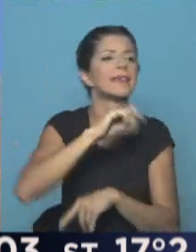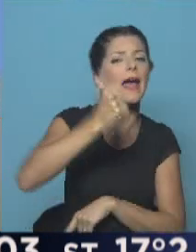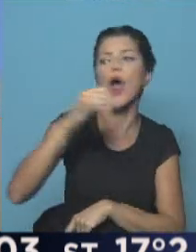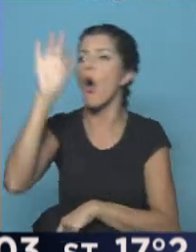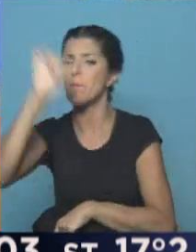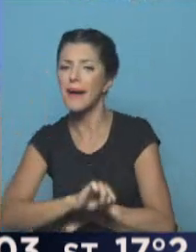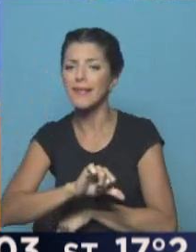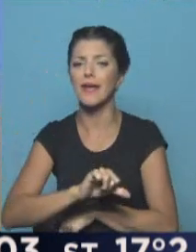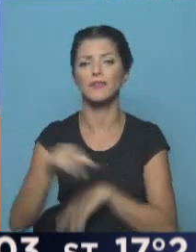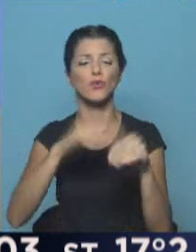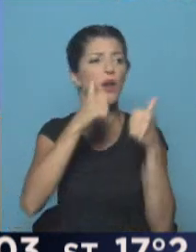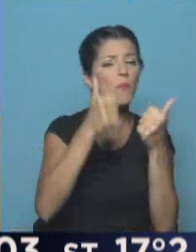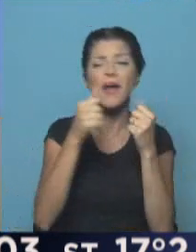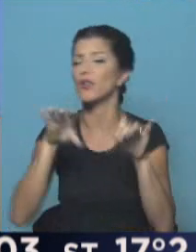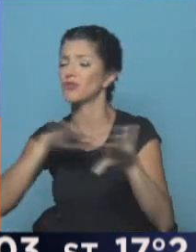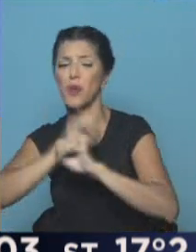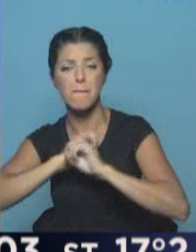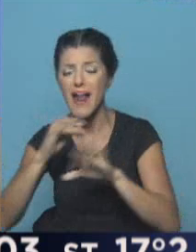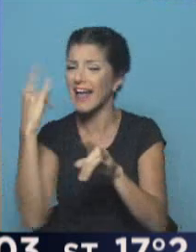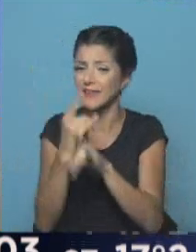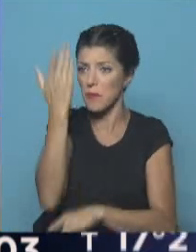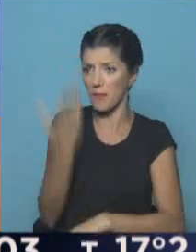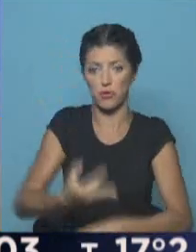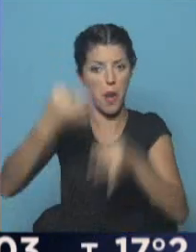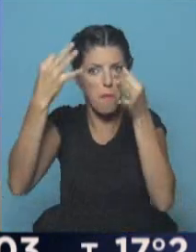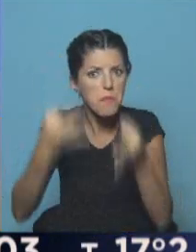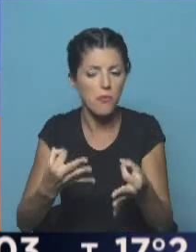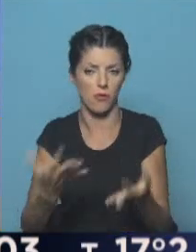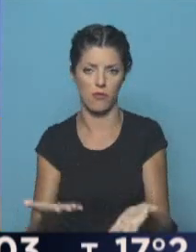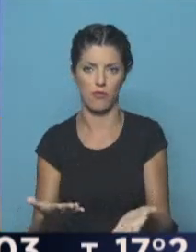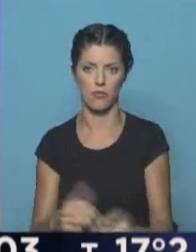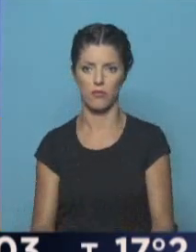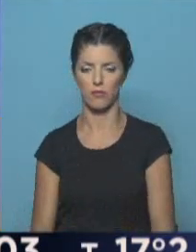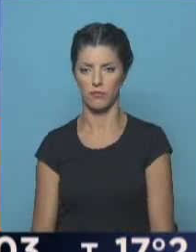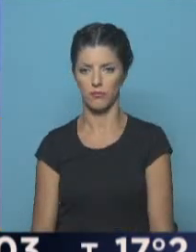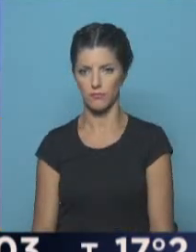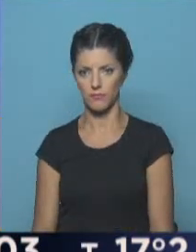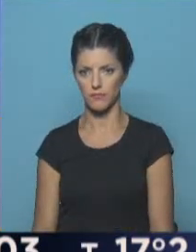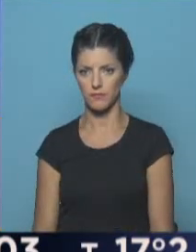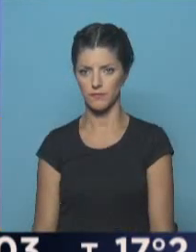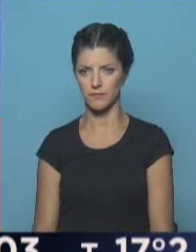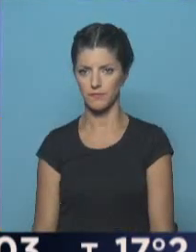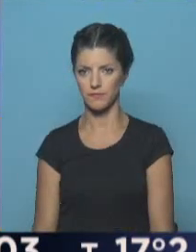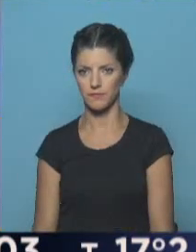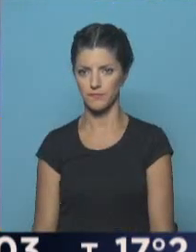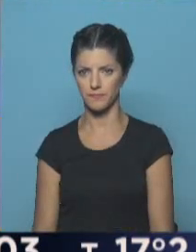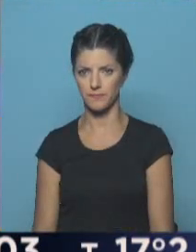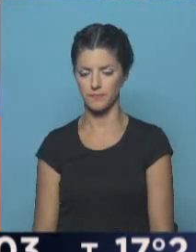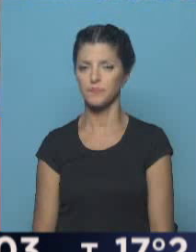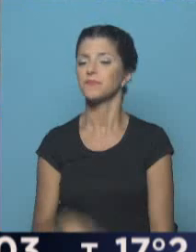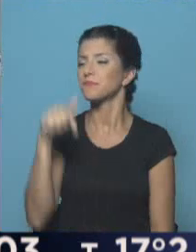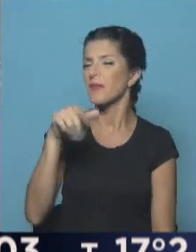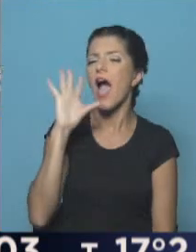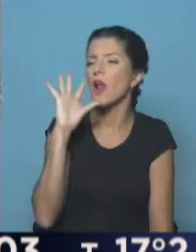momentos buenos o malos de la vida. Creo que has dejado algo muy importante acá, que